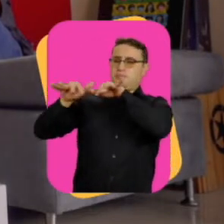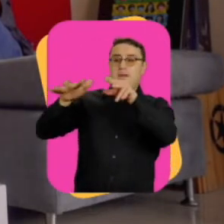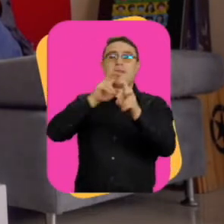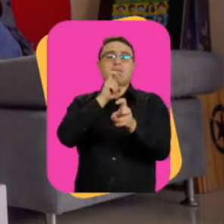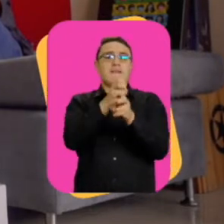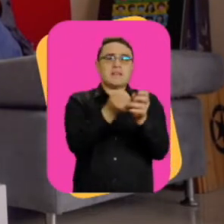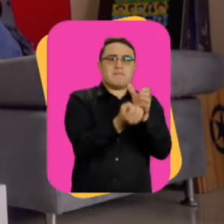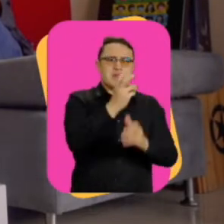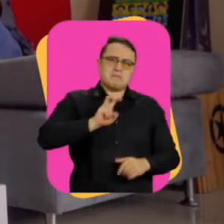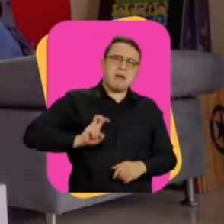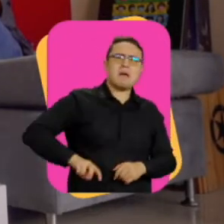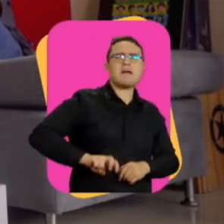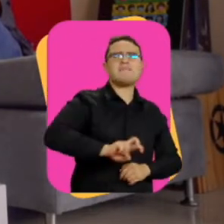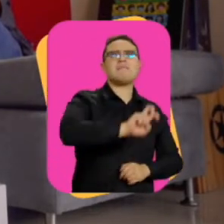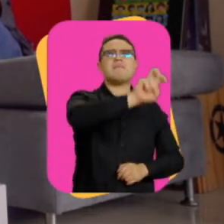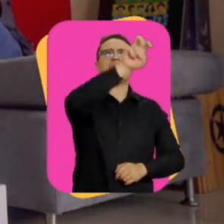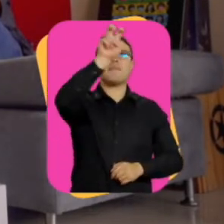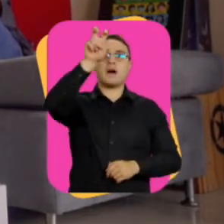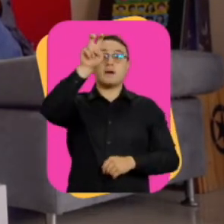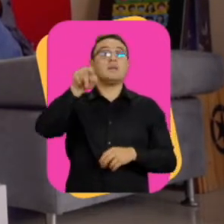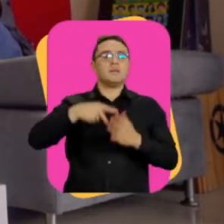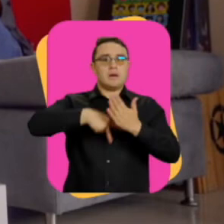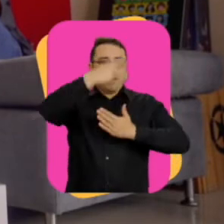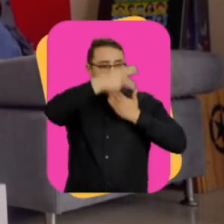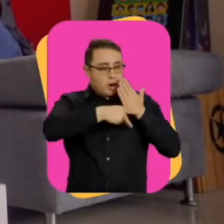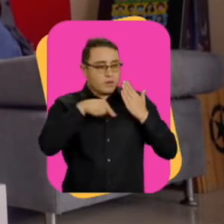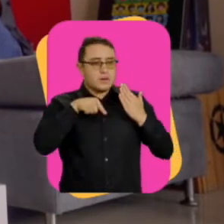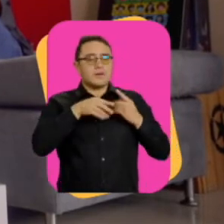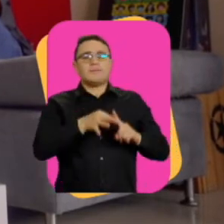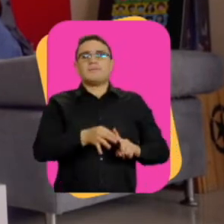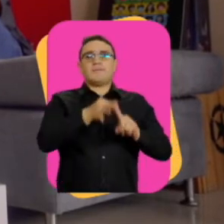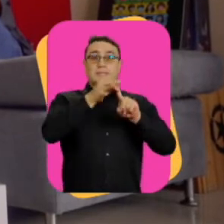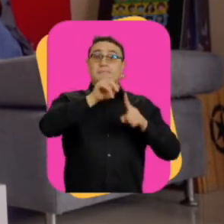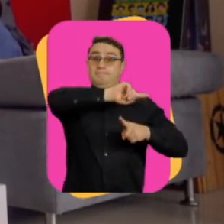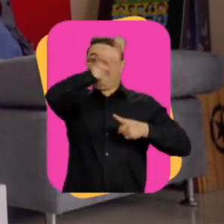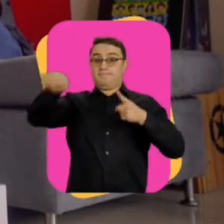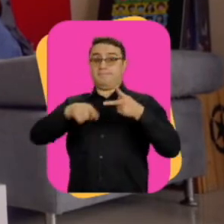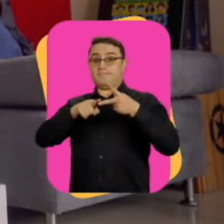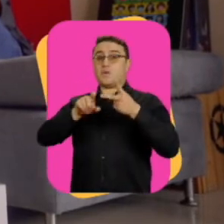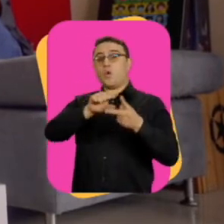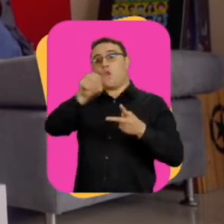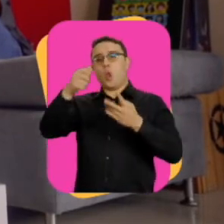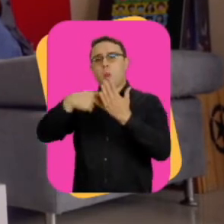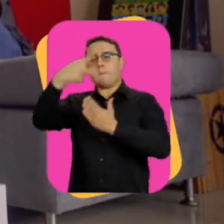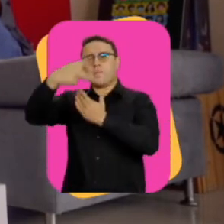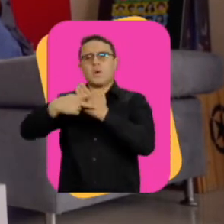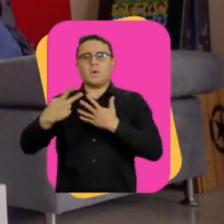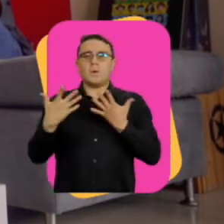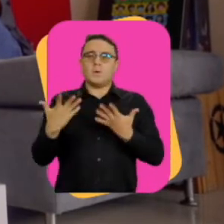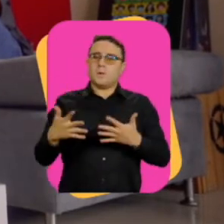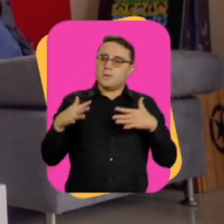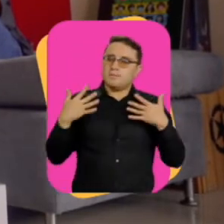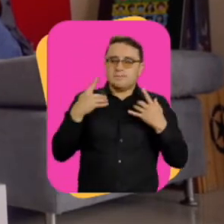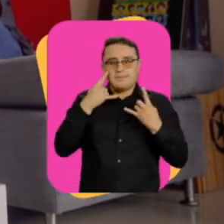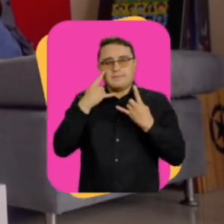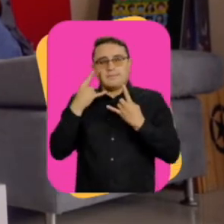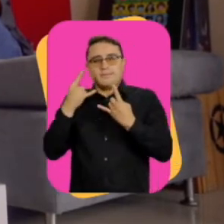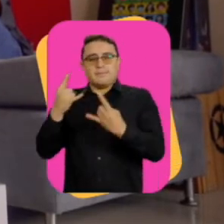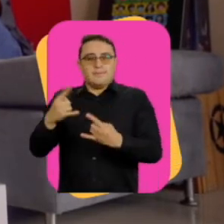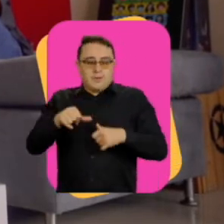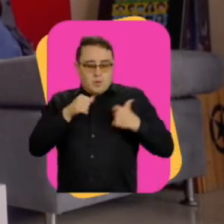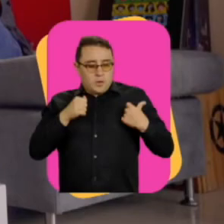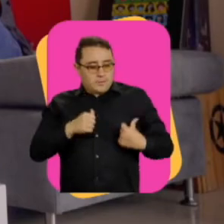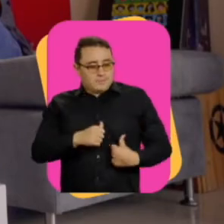proyecto especial por donde se le mire, y el otro, sin lugar a dudas, es un proyecto que siempre nos cautiva y nos alegra el